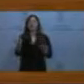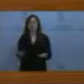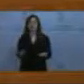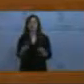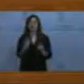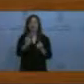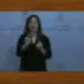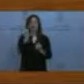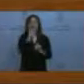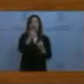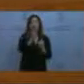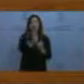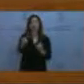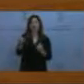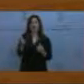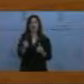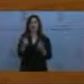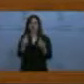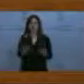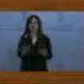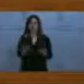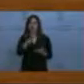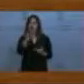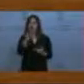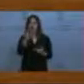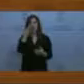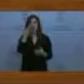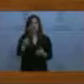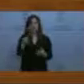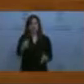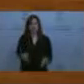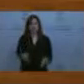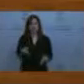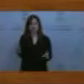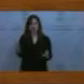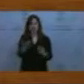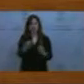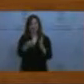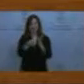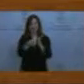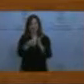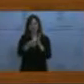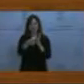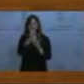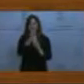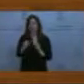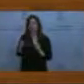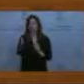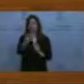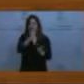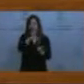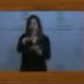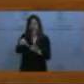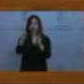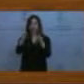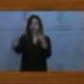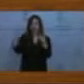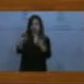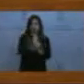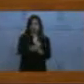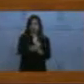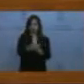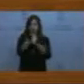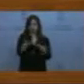esos colegios. Así, siempre se asegurará una calidad excelente en todos los centros educativos, bien